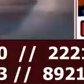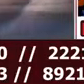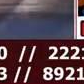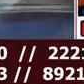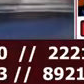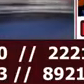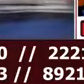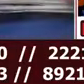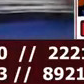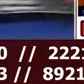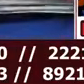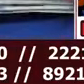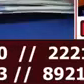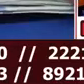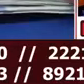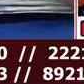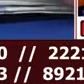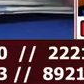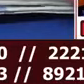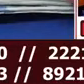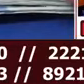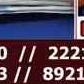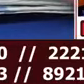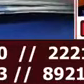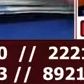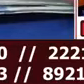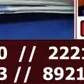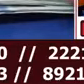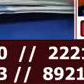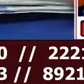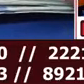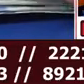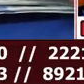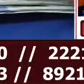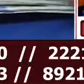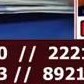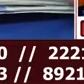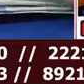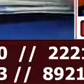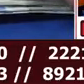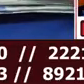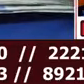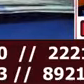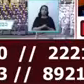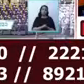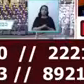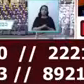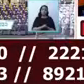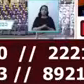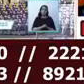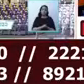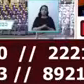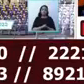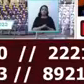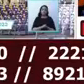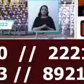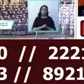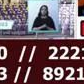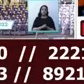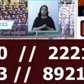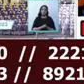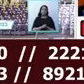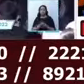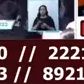a Isaías Barahona. ¿En serio lo trapeó? Pues no fue la intención, pero la verdad es que al final yo creo que